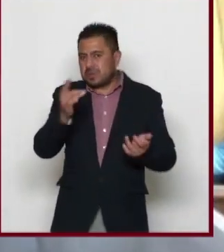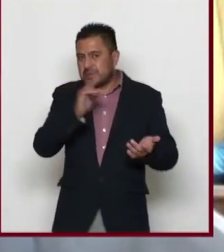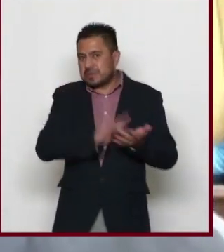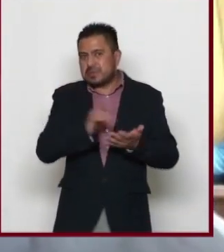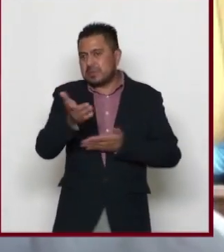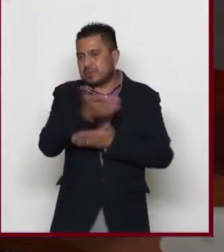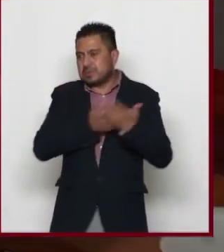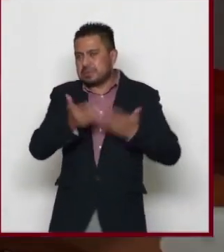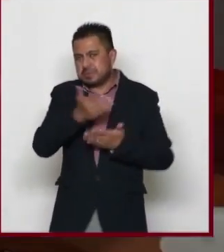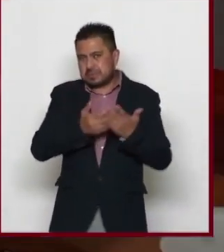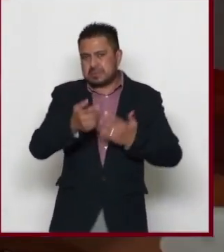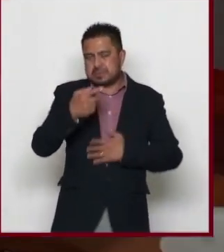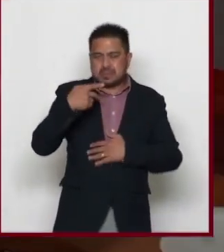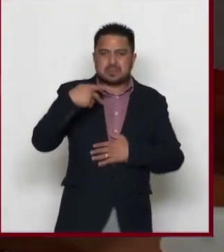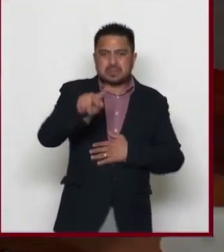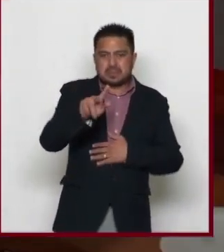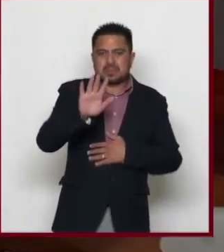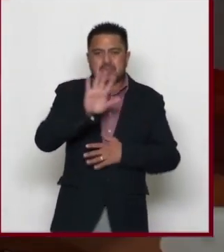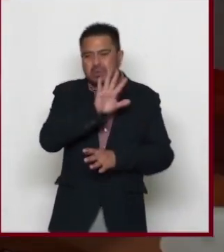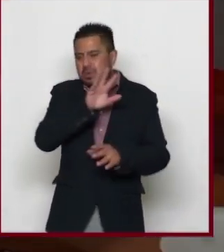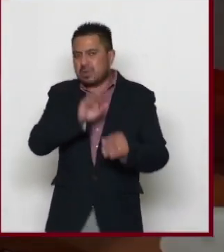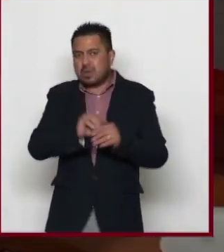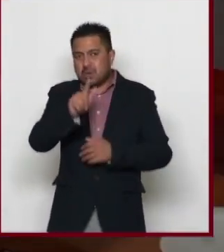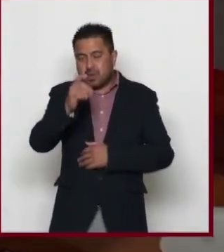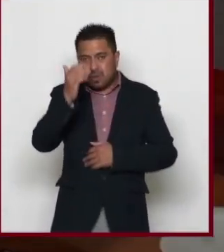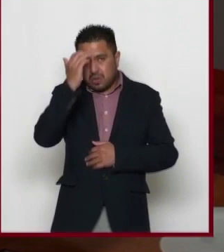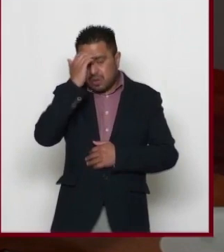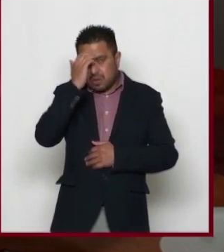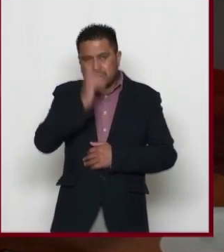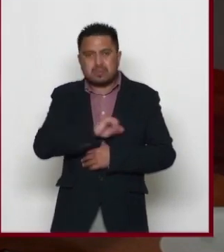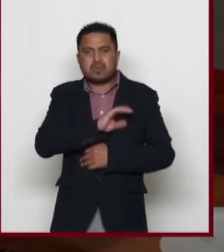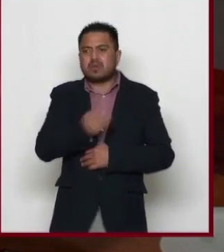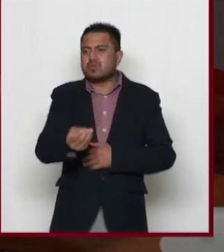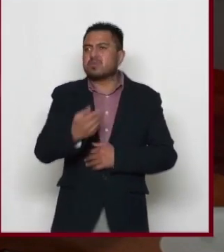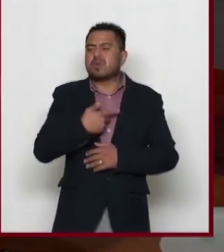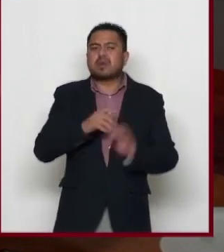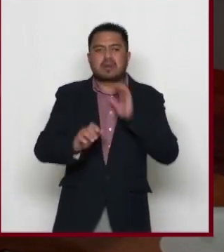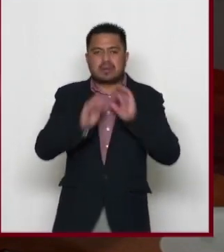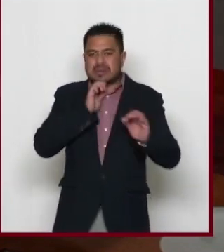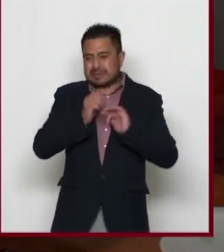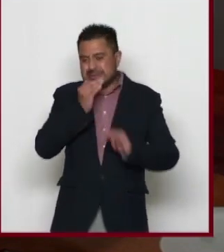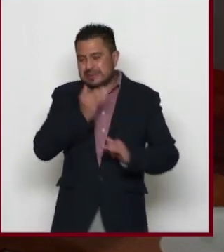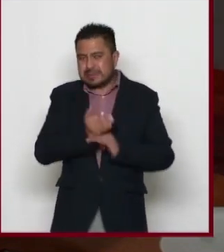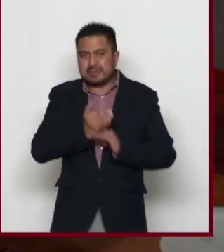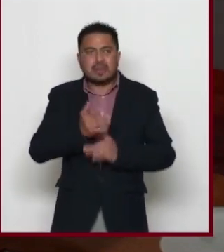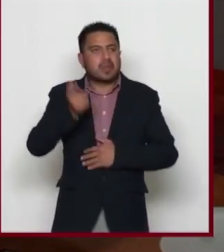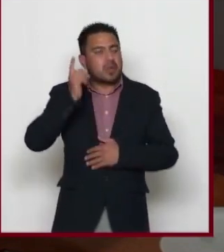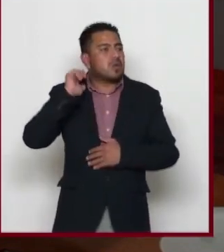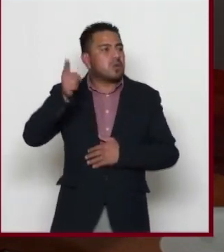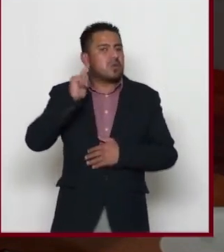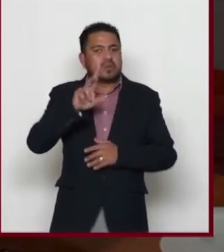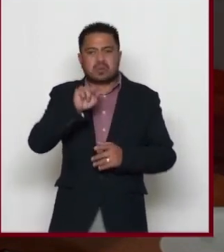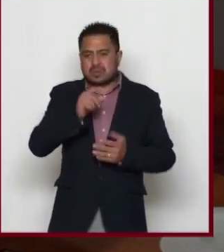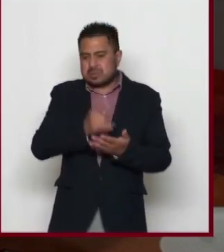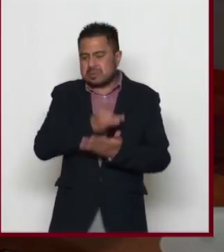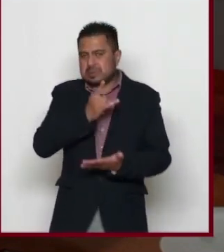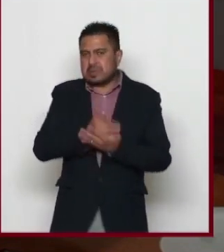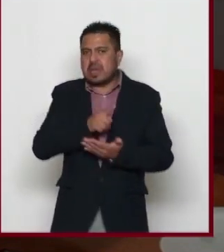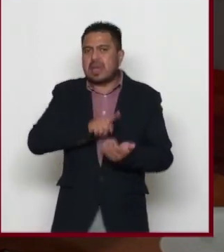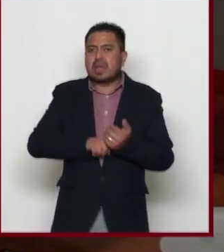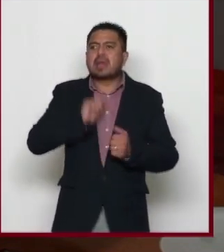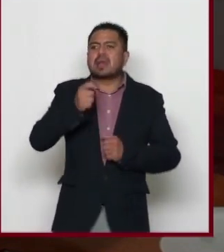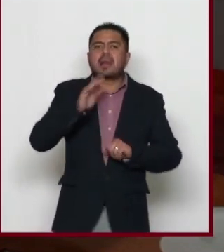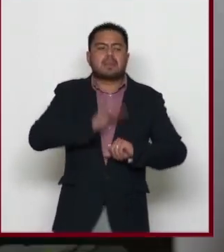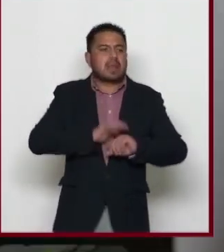ve increíble. Ay, pues muchas gracias por compartirnos pues todo lo que conoces y por darnos esta